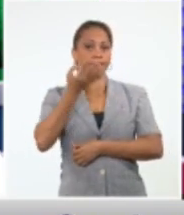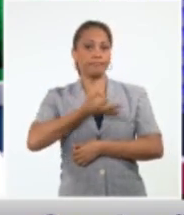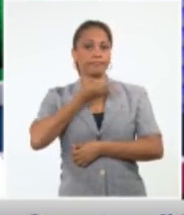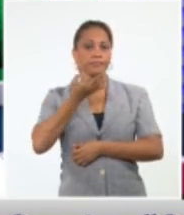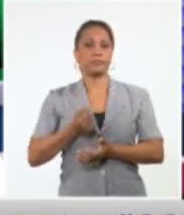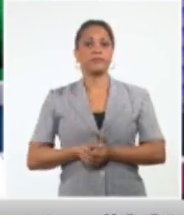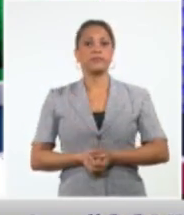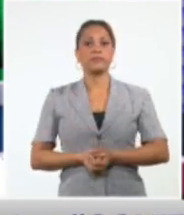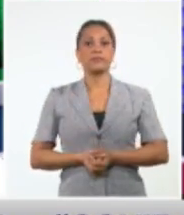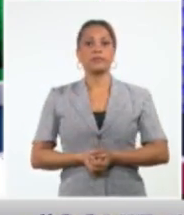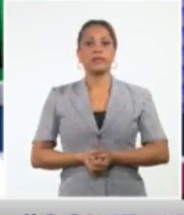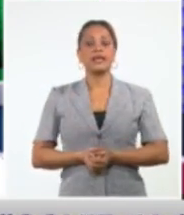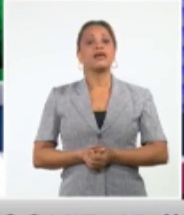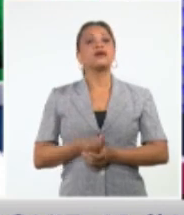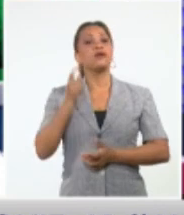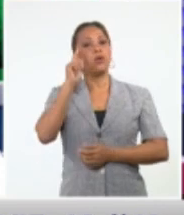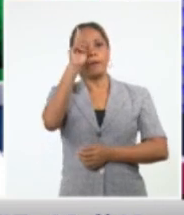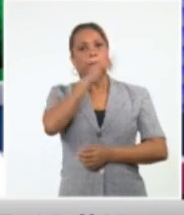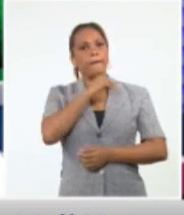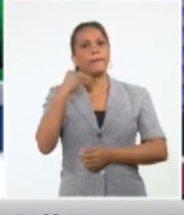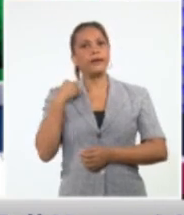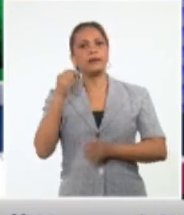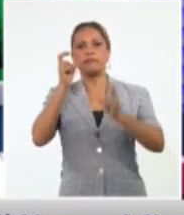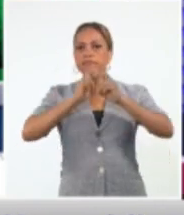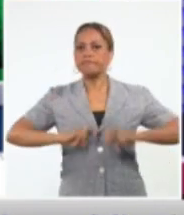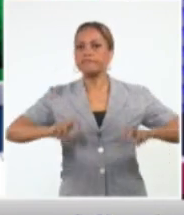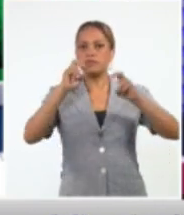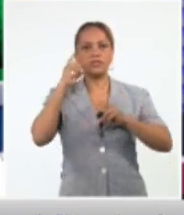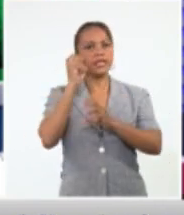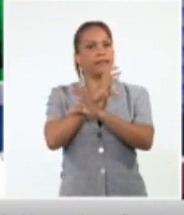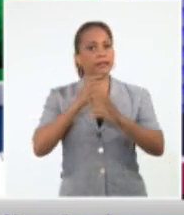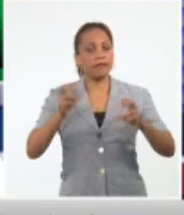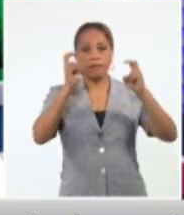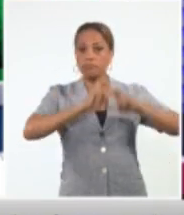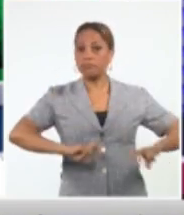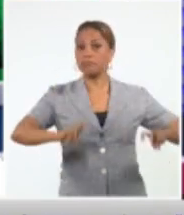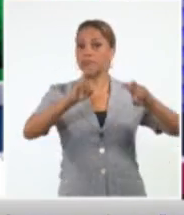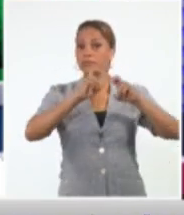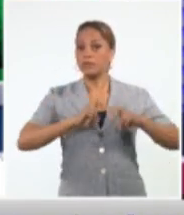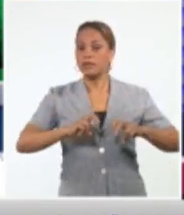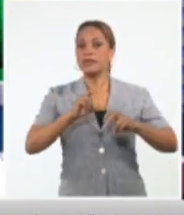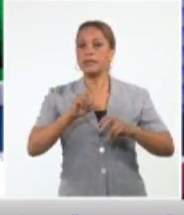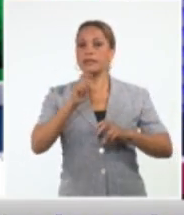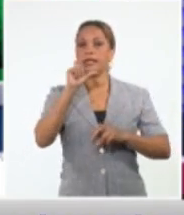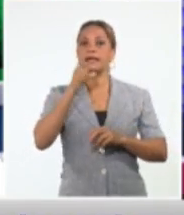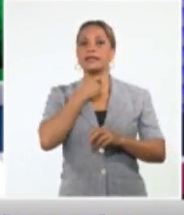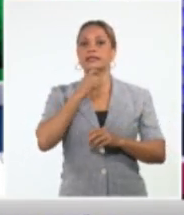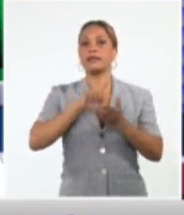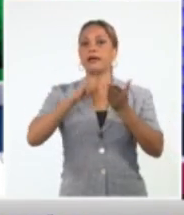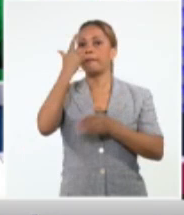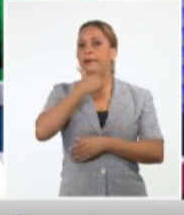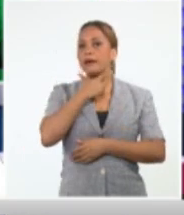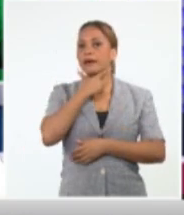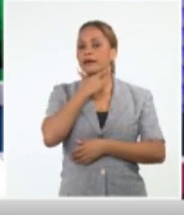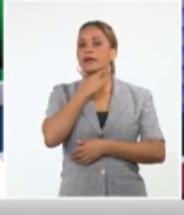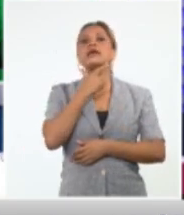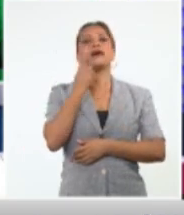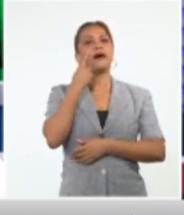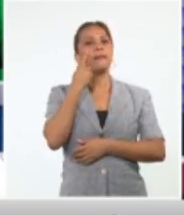los expertos que han estado estudiando el conocimiento de ella han detectado un número